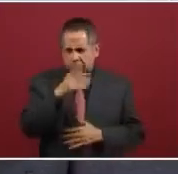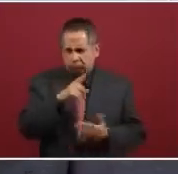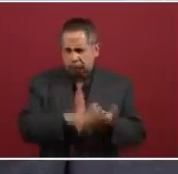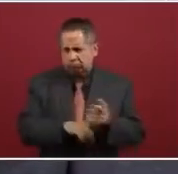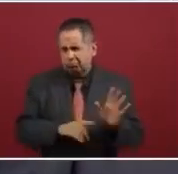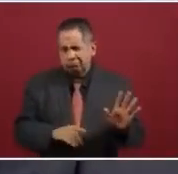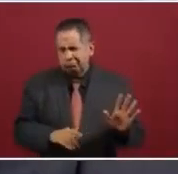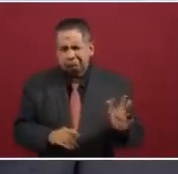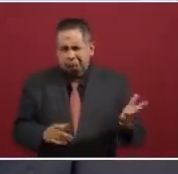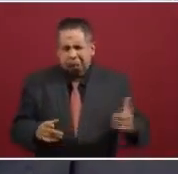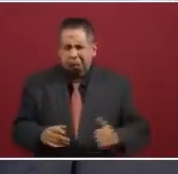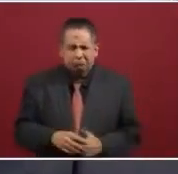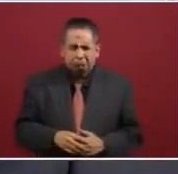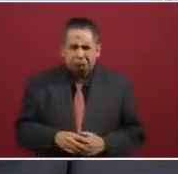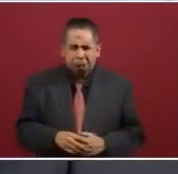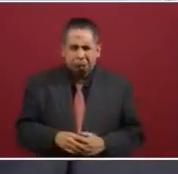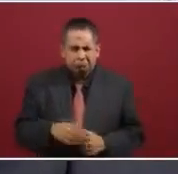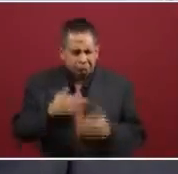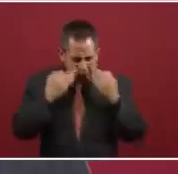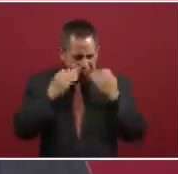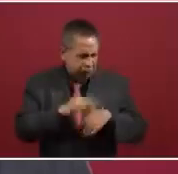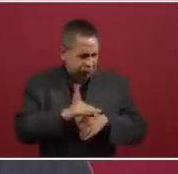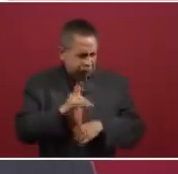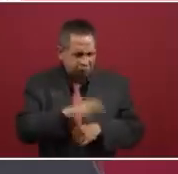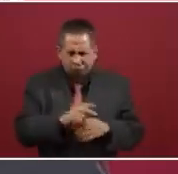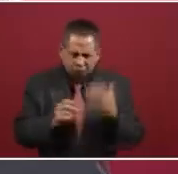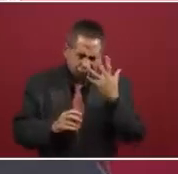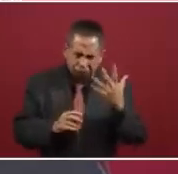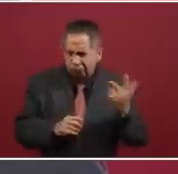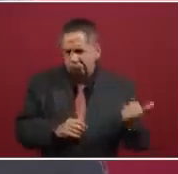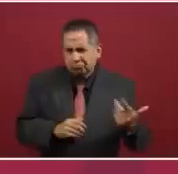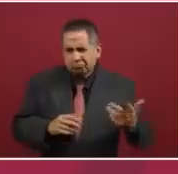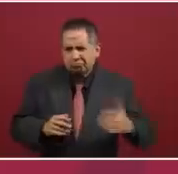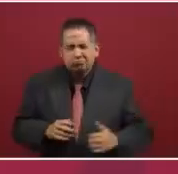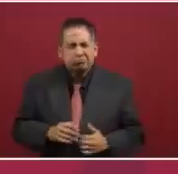No me consta, porque